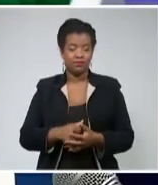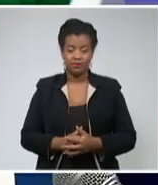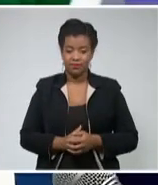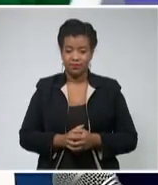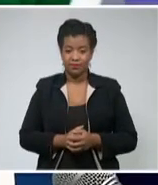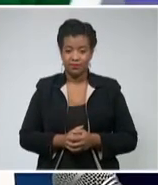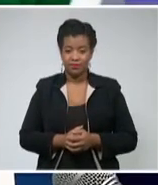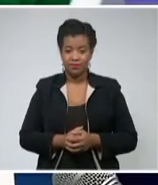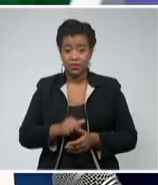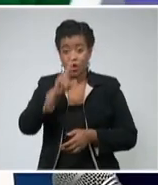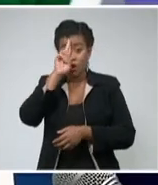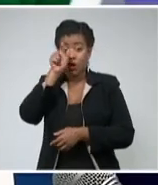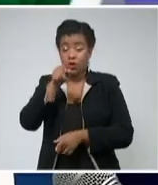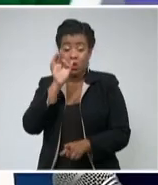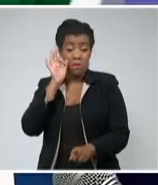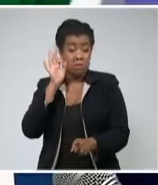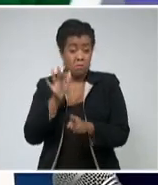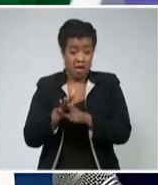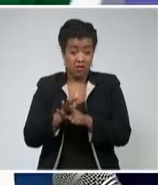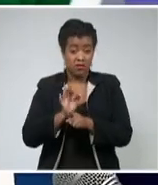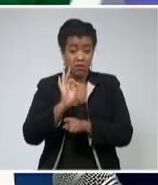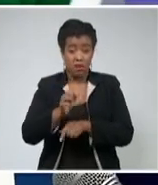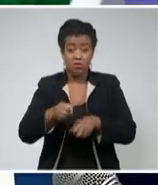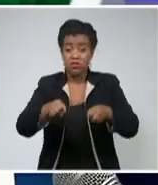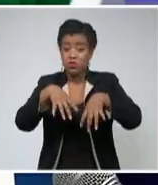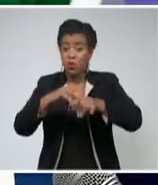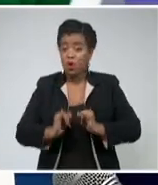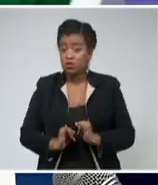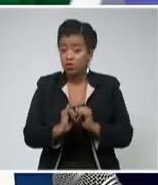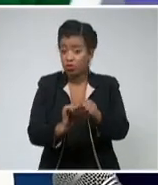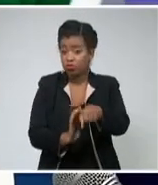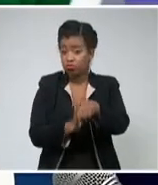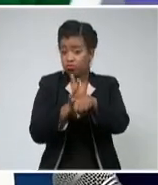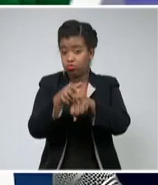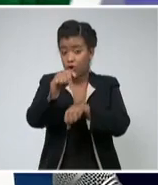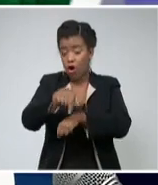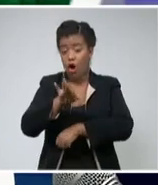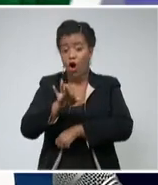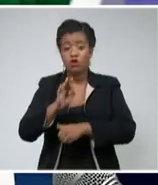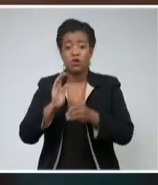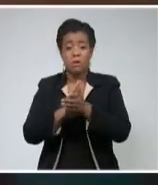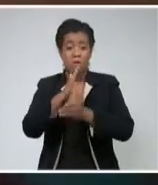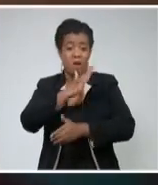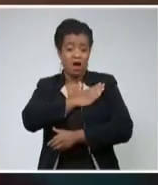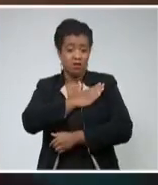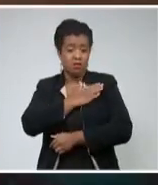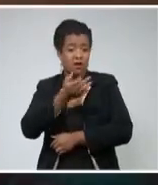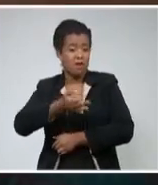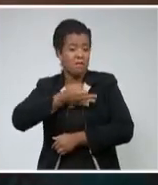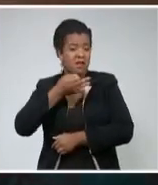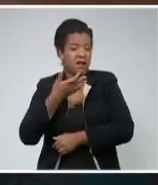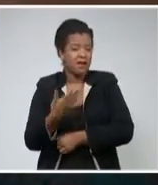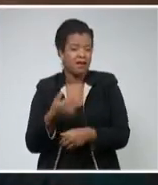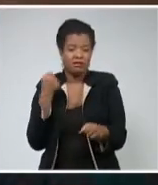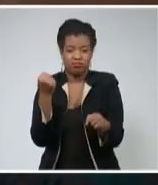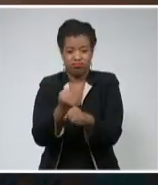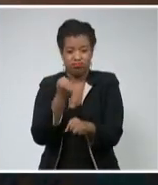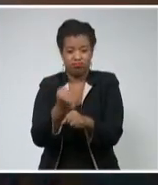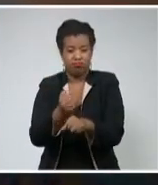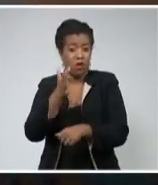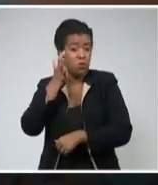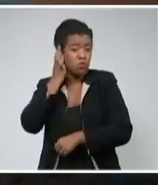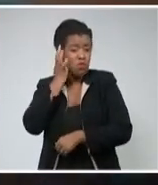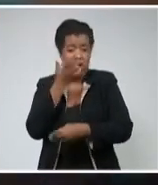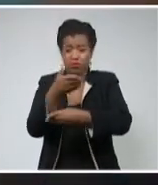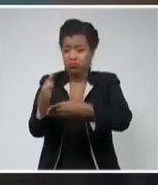El especialista inició su actualización de la situación epidemiológica este 8 de marzo, destacando la labor de las féminas en todas las